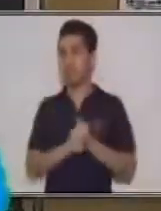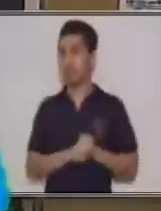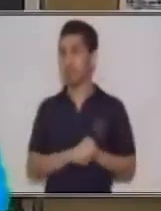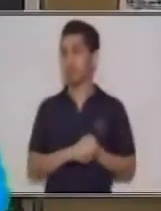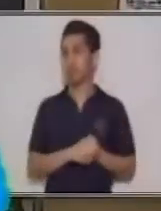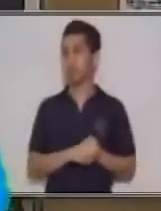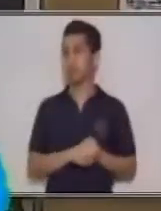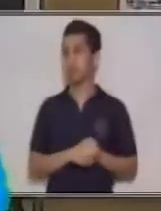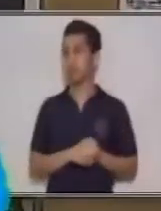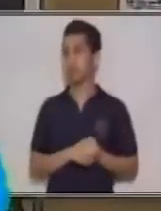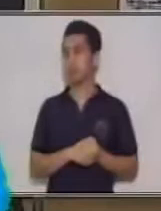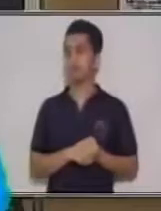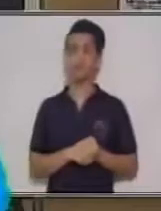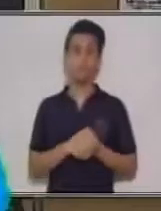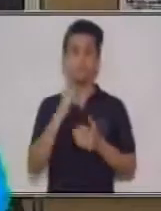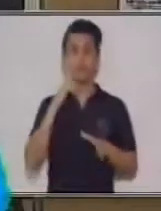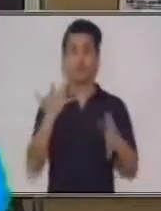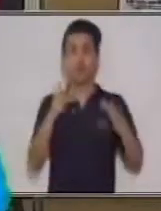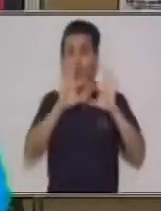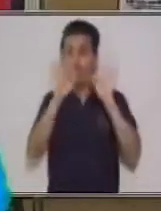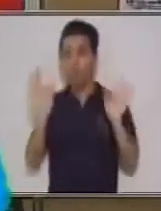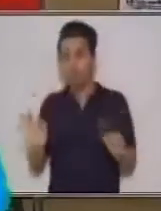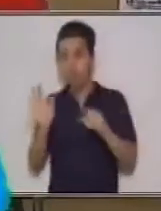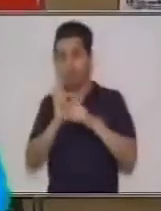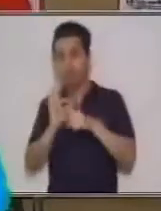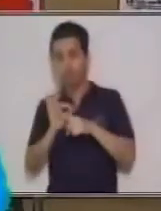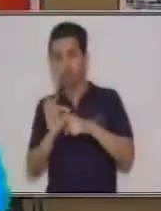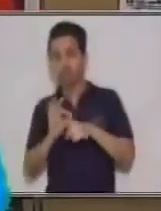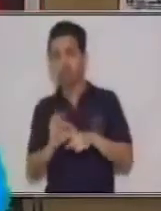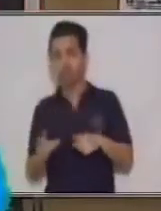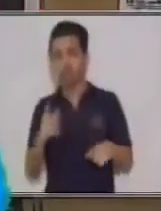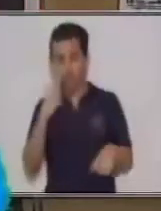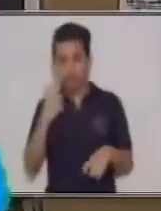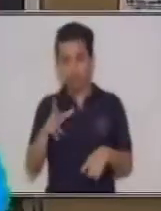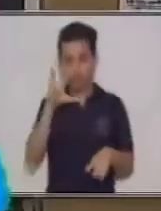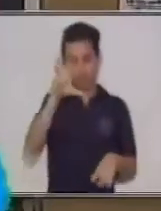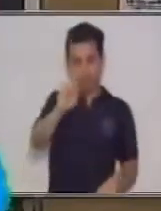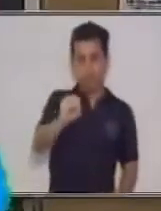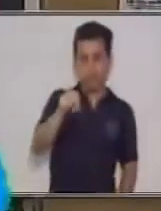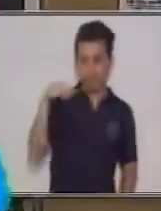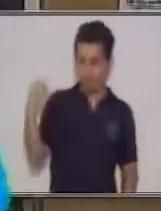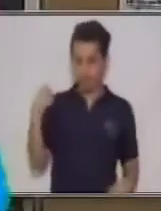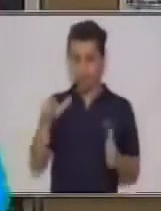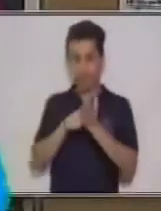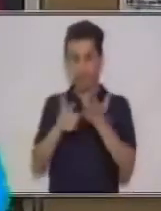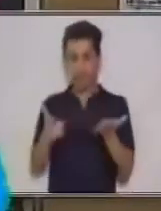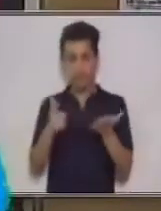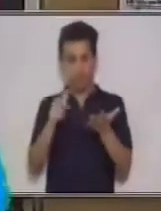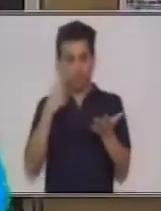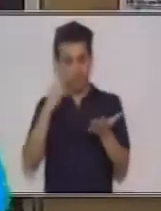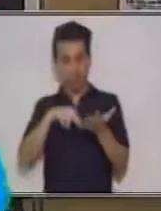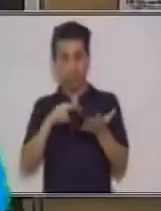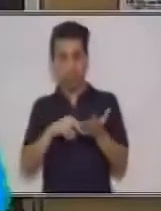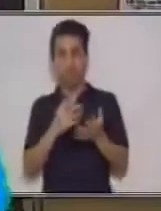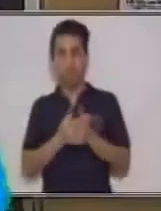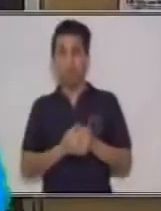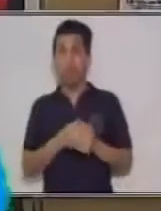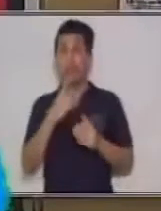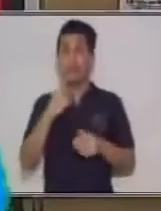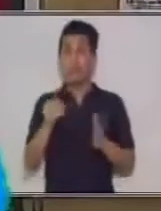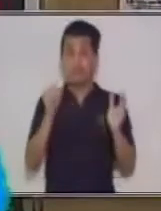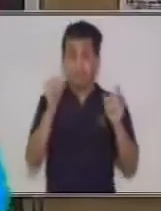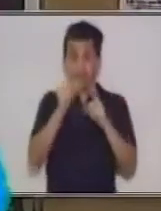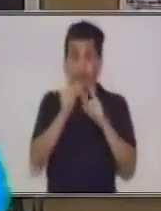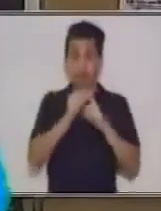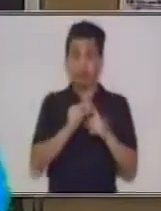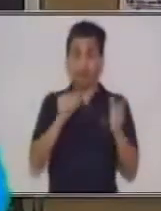lenguaje o qué tipo de función estamos identificando? Queda prohibido la